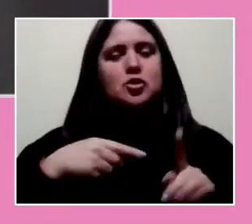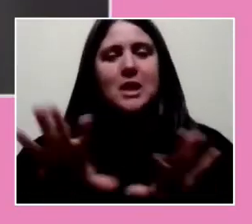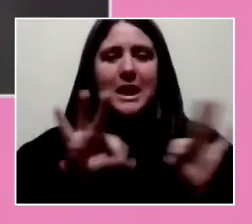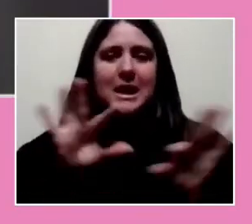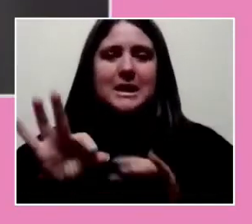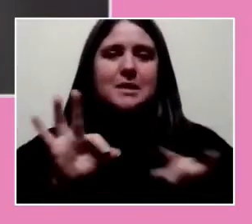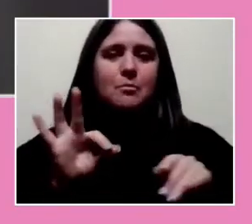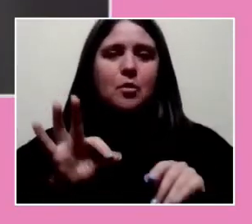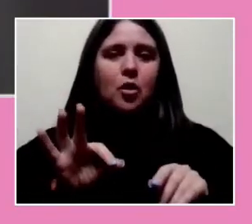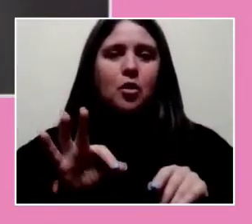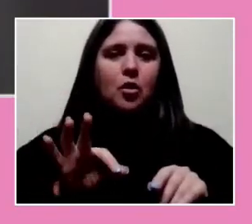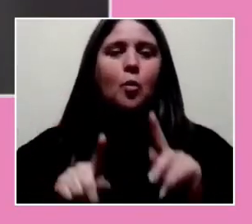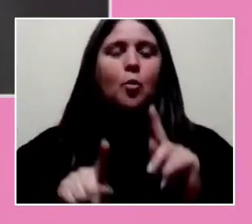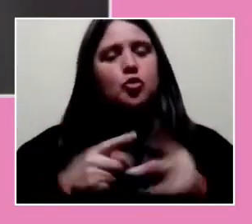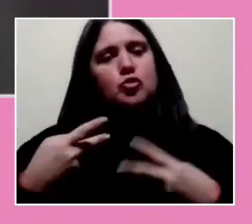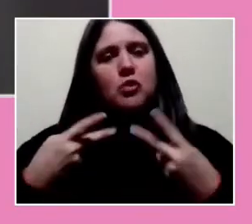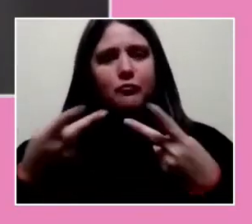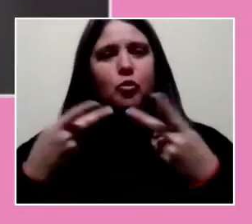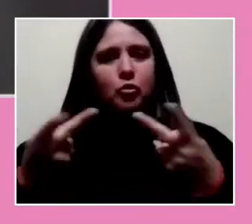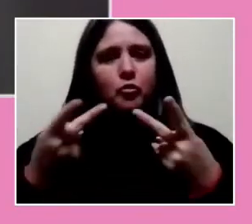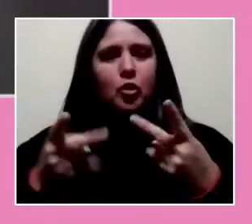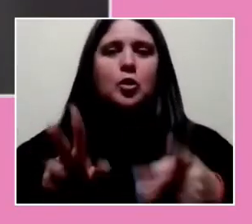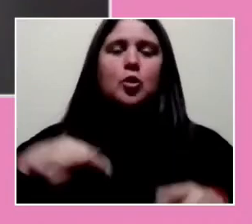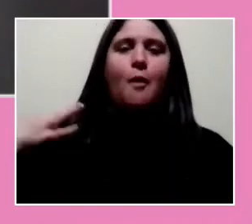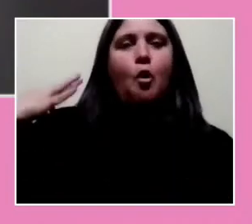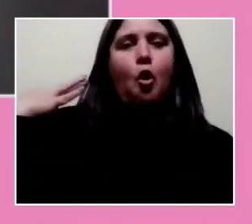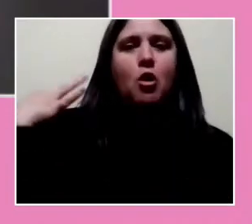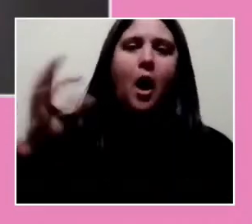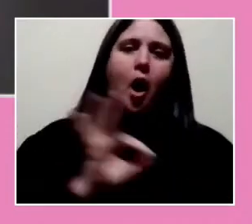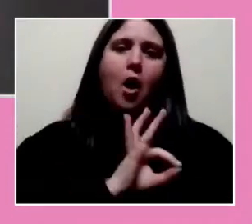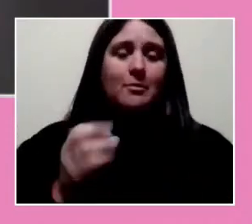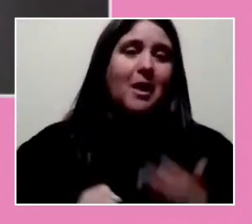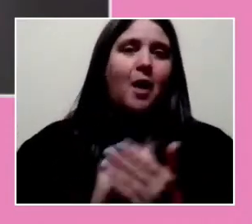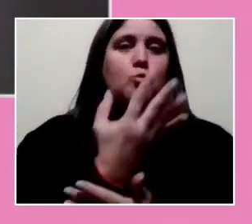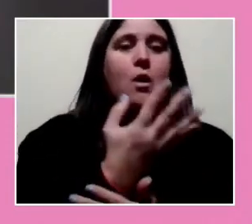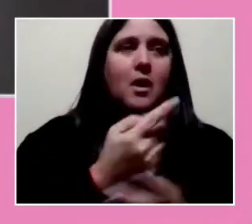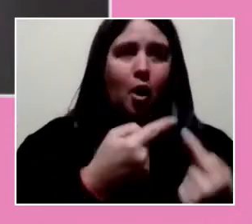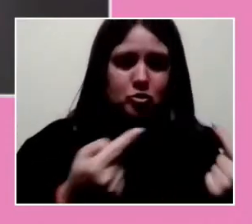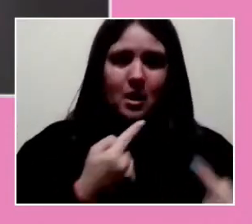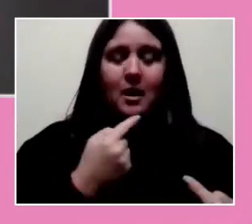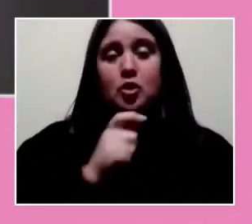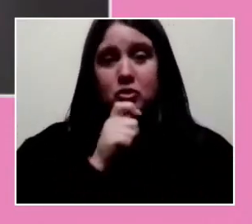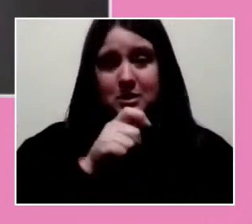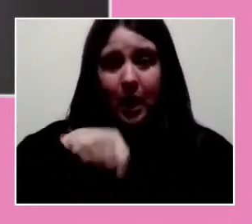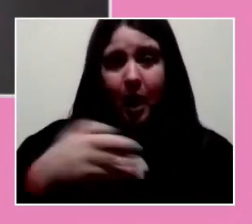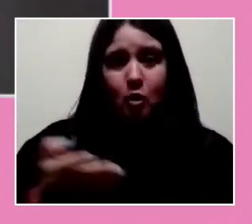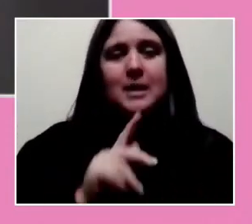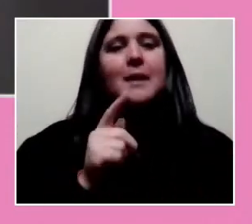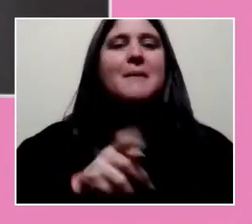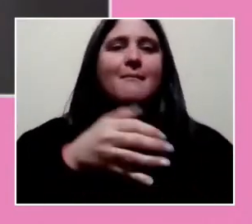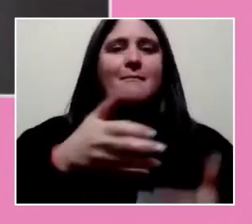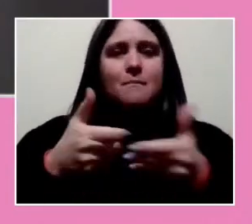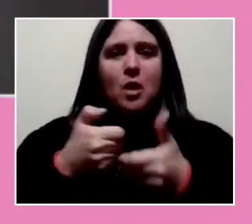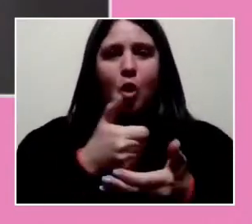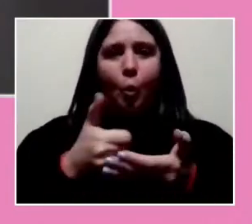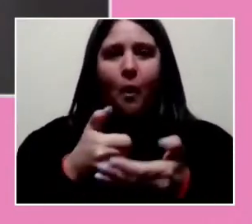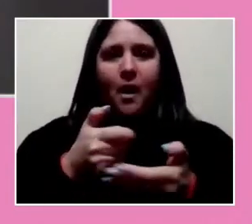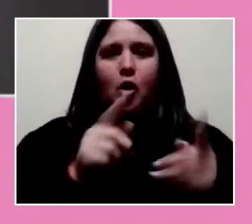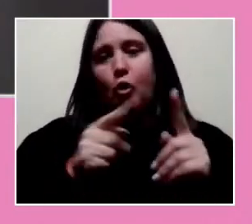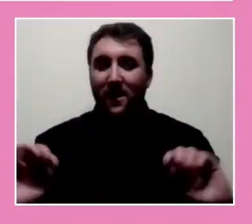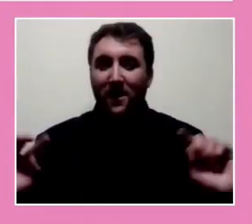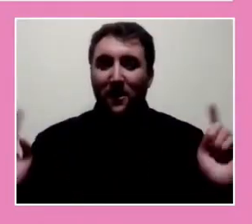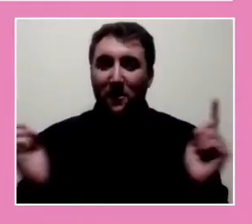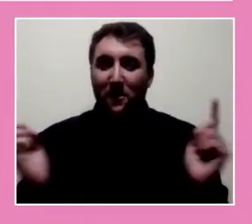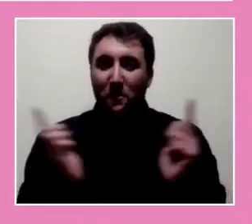a streamer de fútbol, de moda o blogs y actualidad, y a videojuegos o juegos